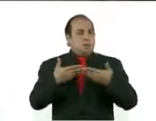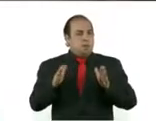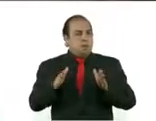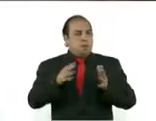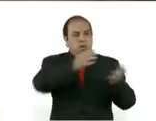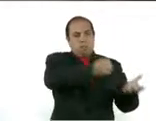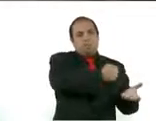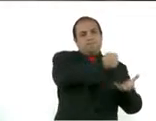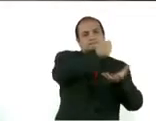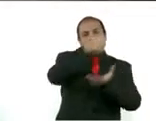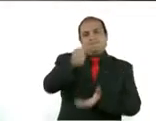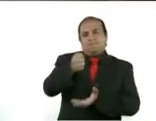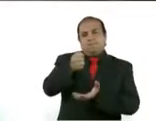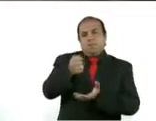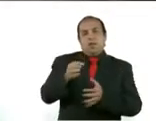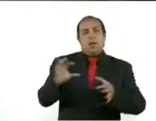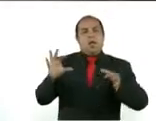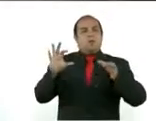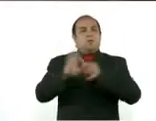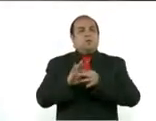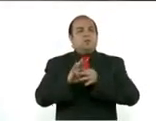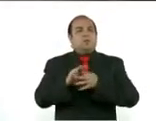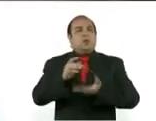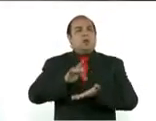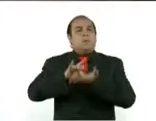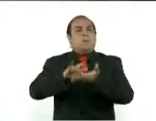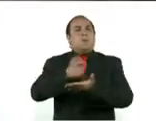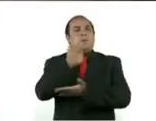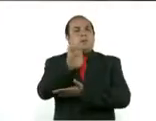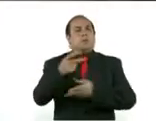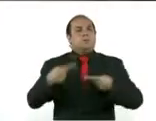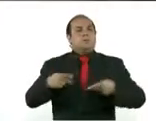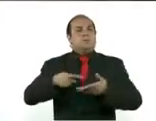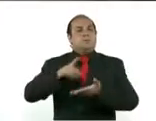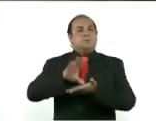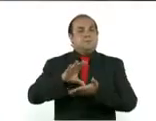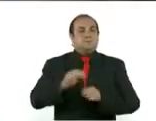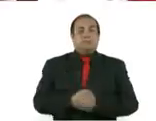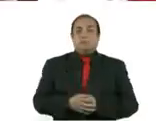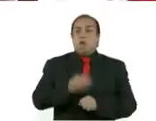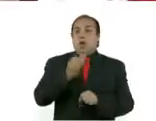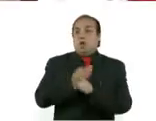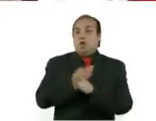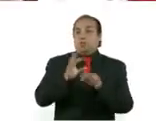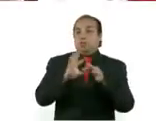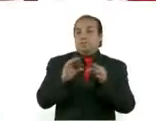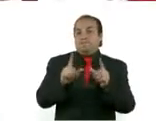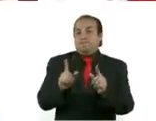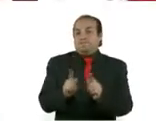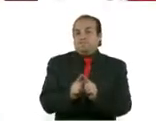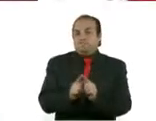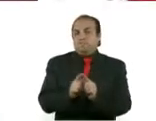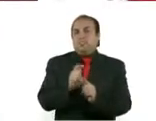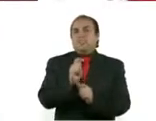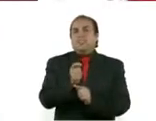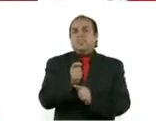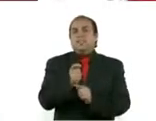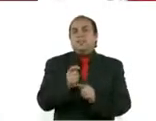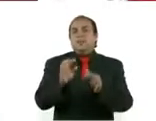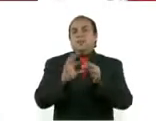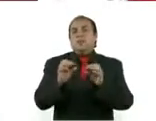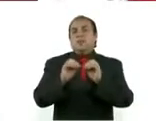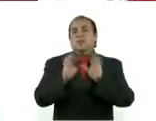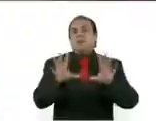del gobierno de la ciudad y el gobierno federal. Pero agradecemos mucho que la jefa de gobierno ha tenido esta